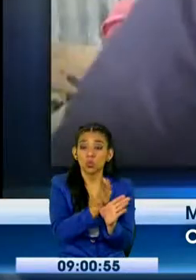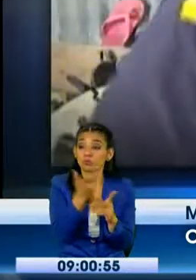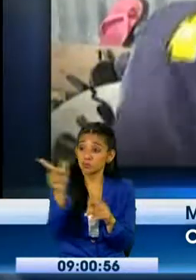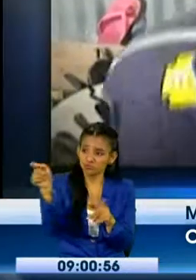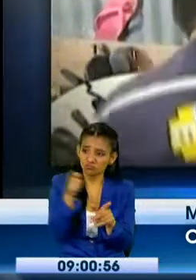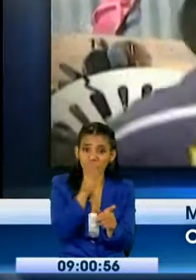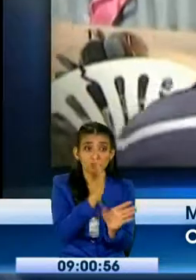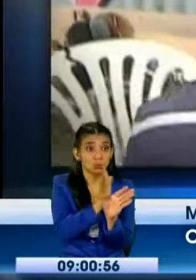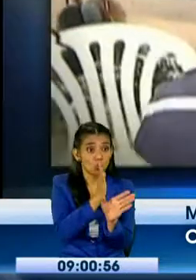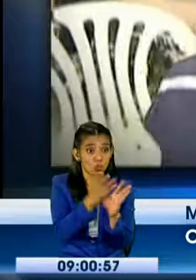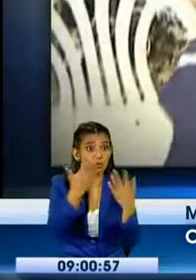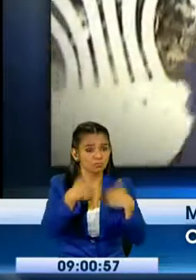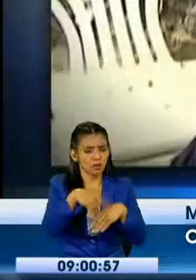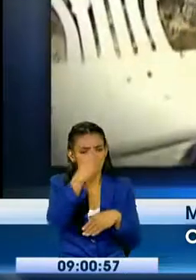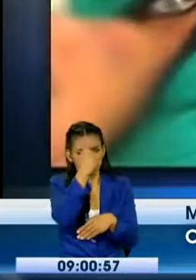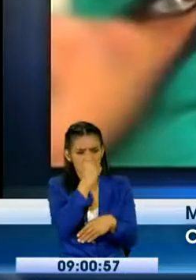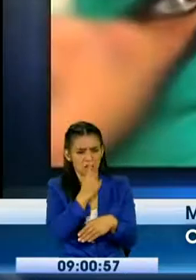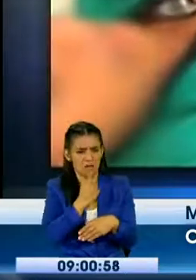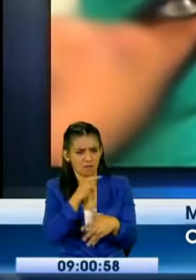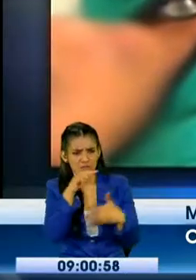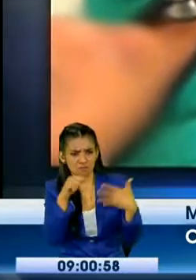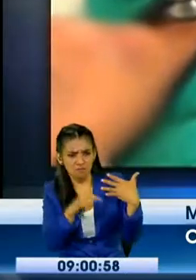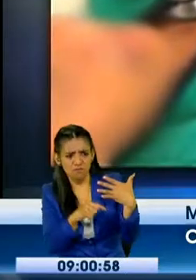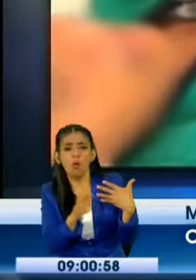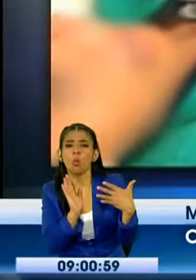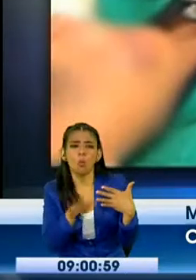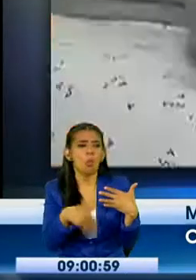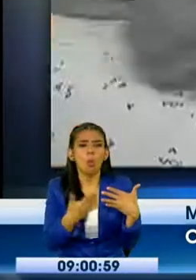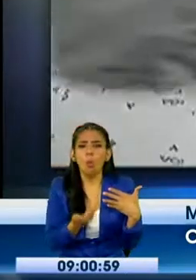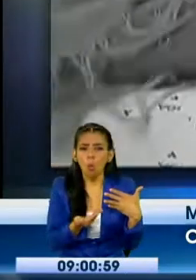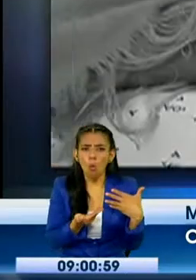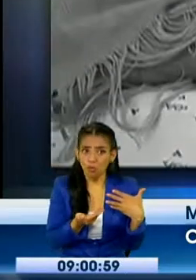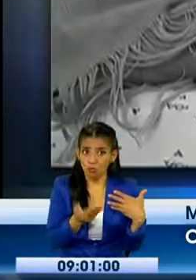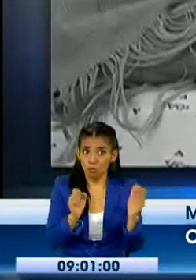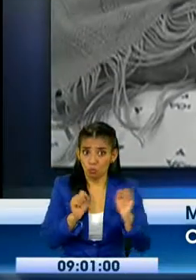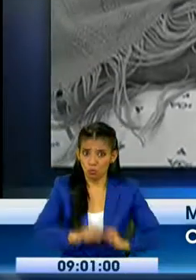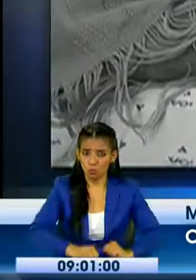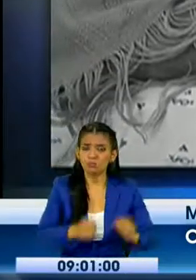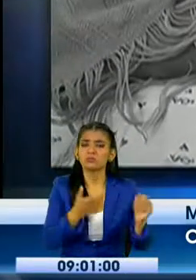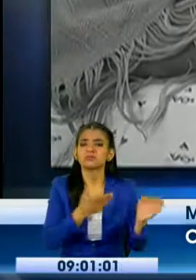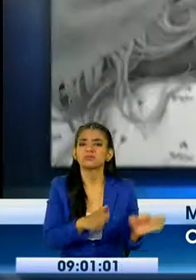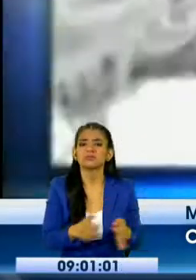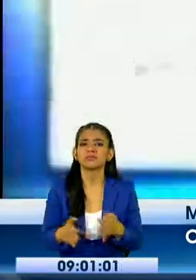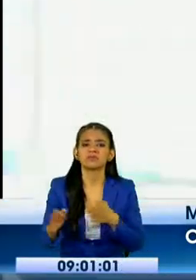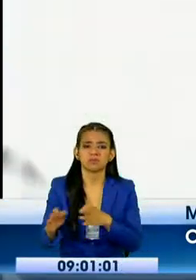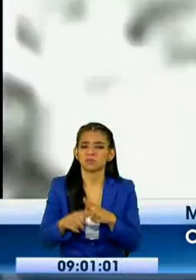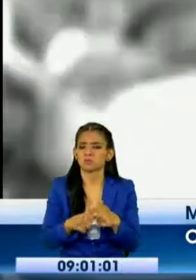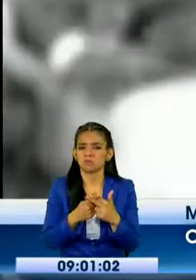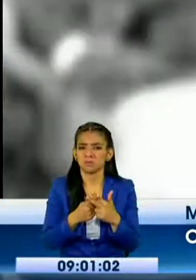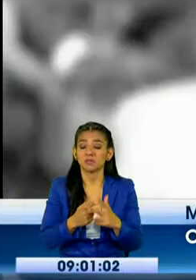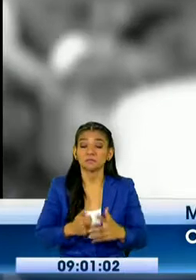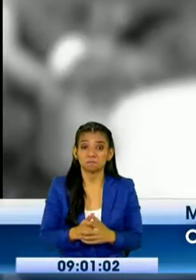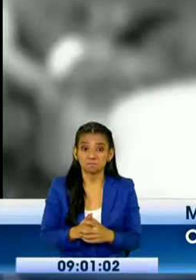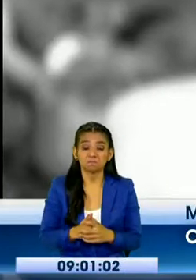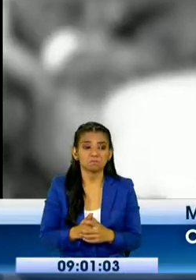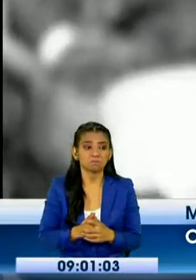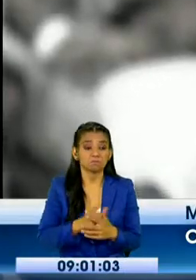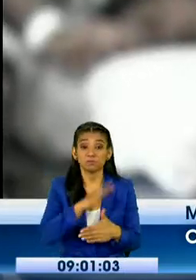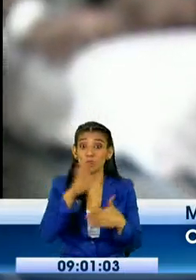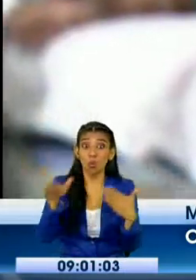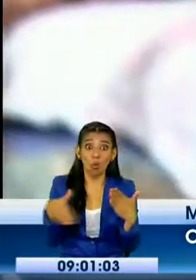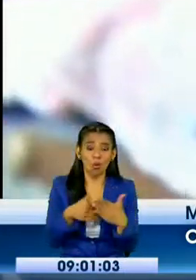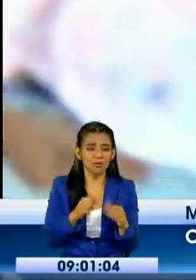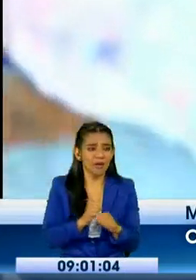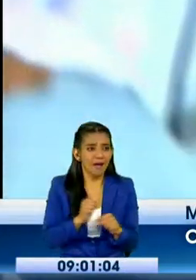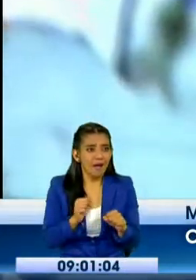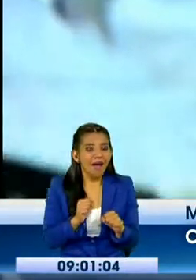psicólogo va a realizarle un perfil para ver de qué manera se va a empezar ya el tratamiento de él. Para sorpresa de todos, el